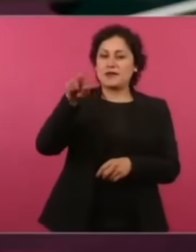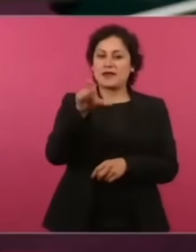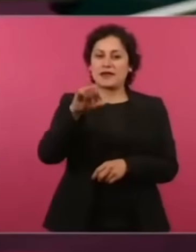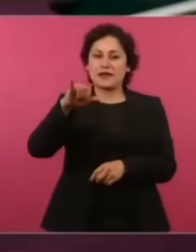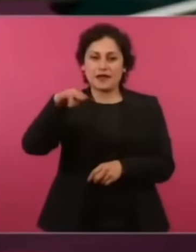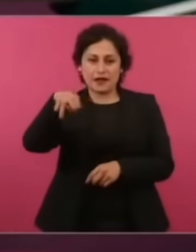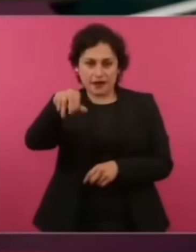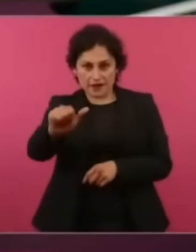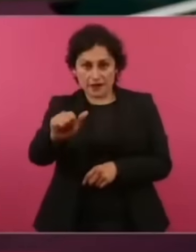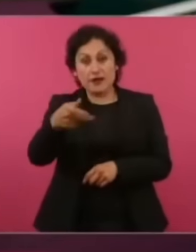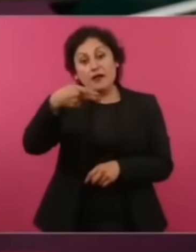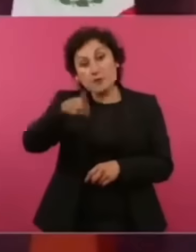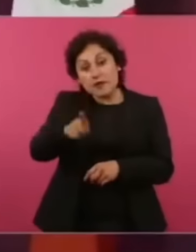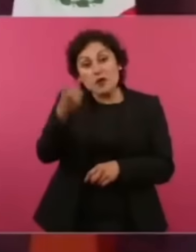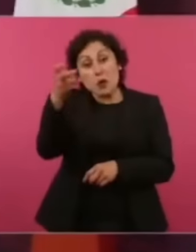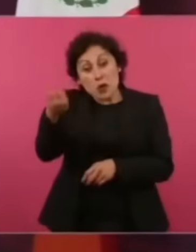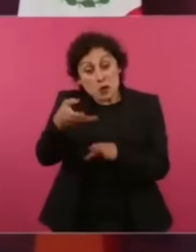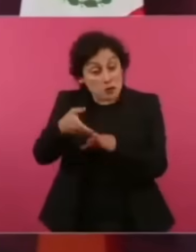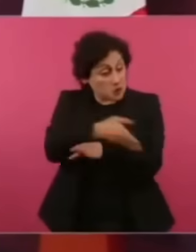de cómo